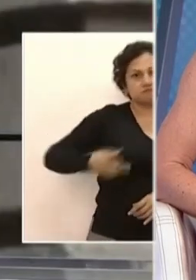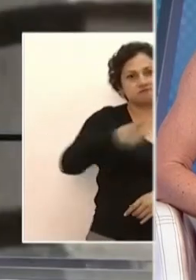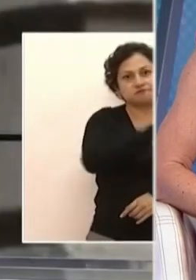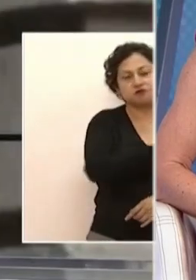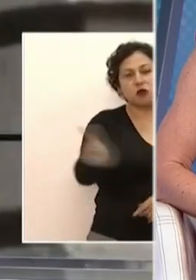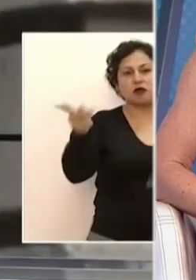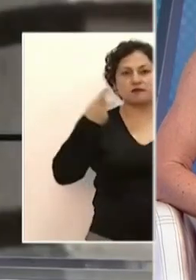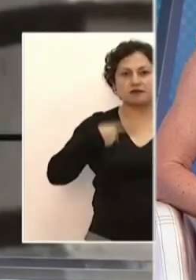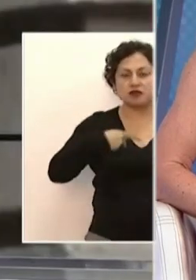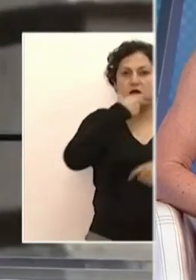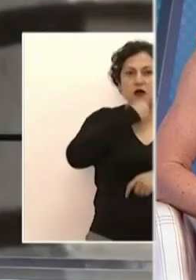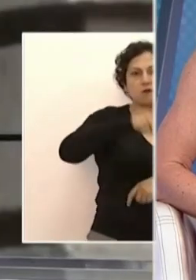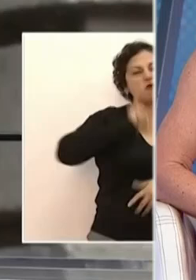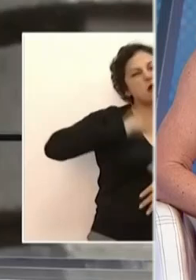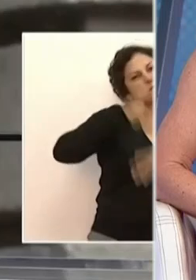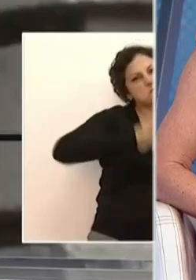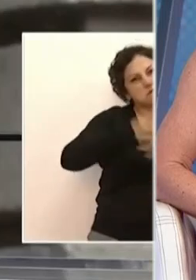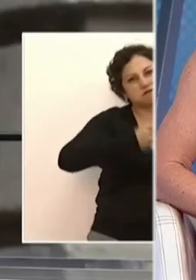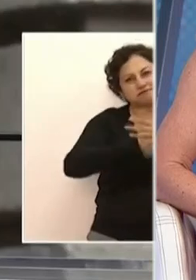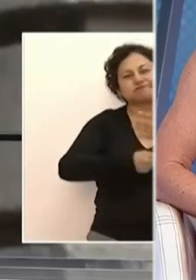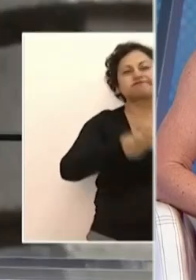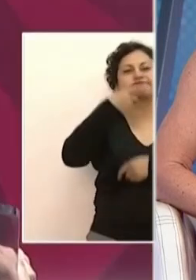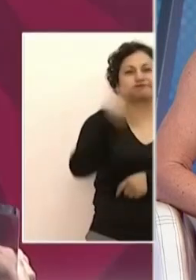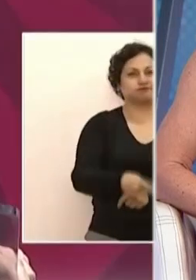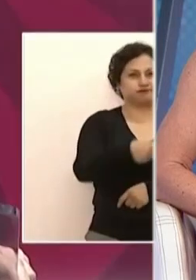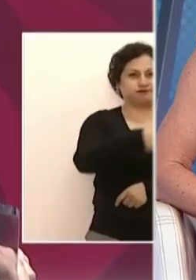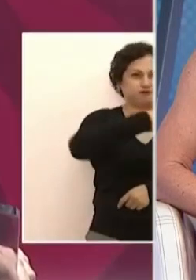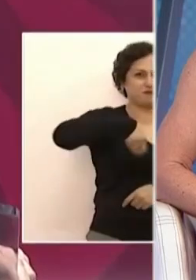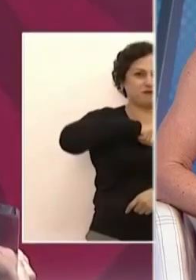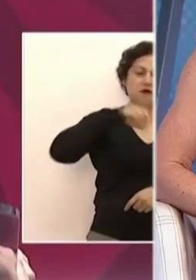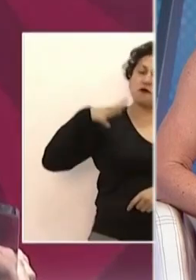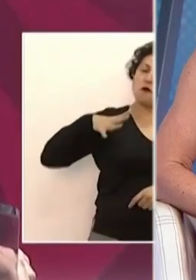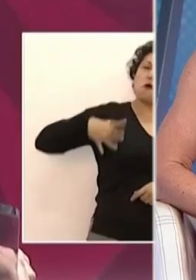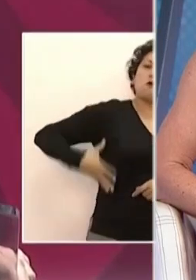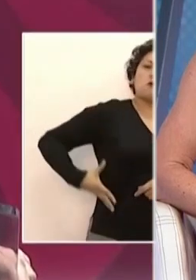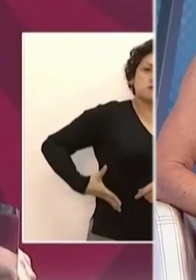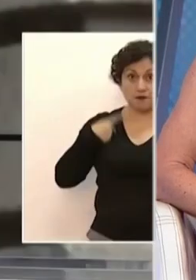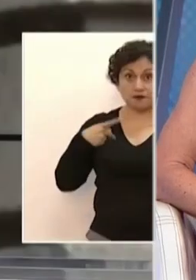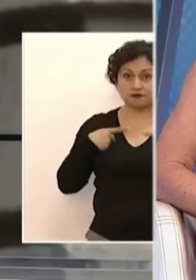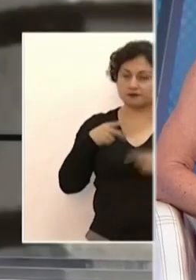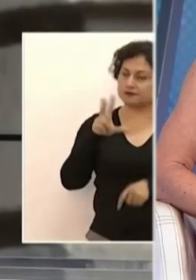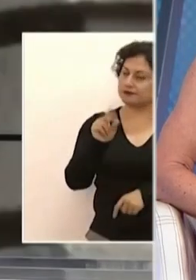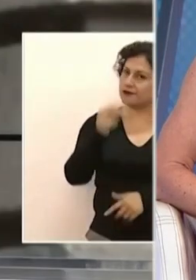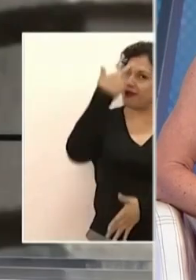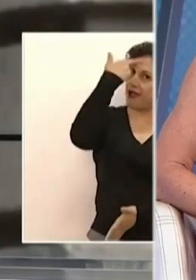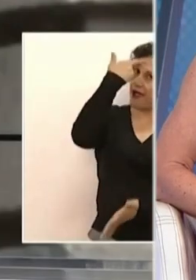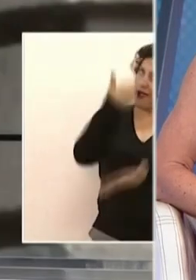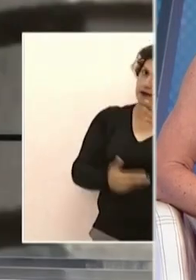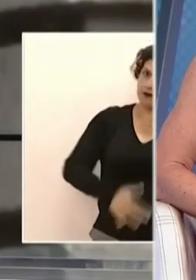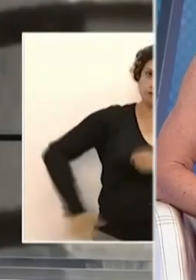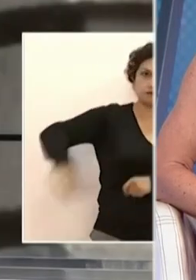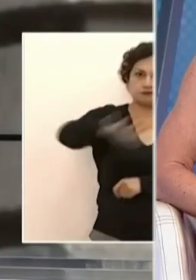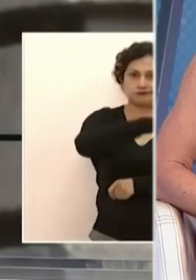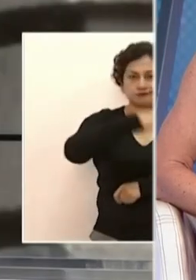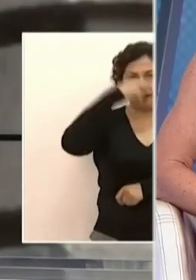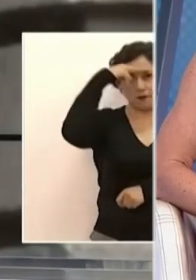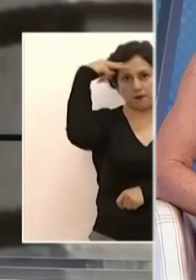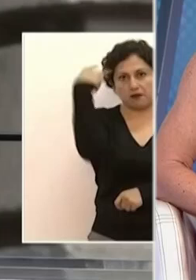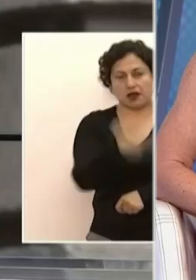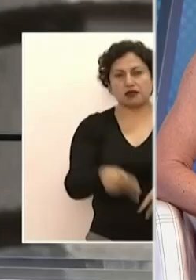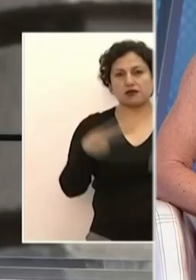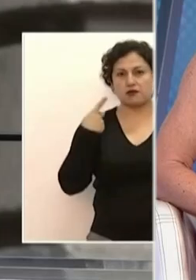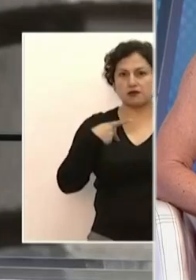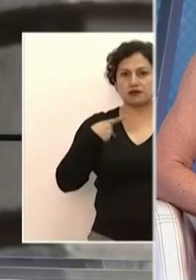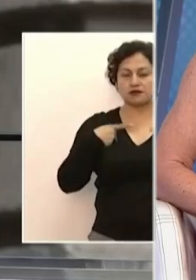La única delegación que ha venido de México para participar de la APEC la encabeza el funcionario Luis Rosendo, que es subsecretario de